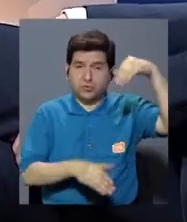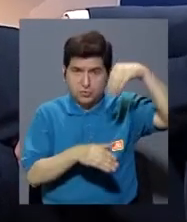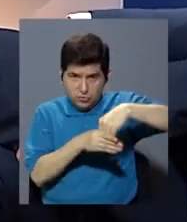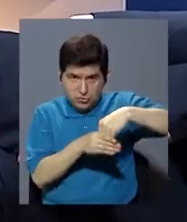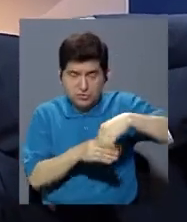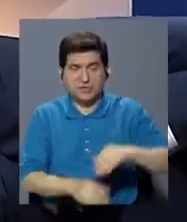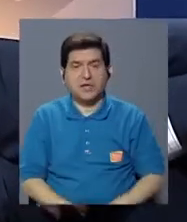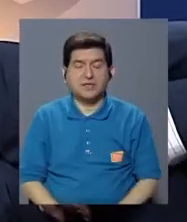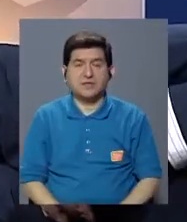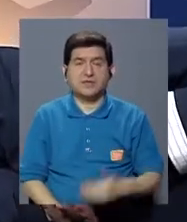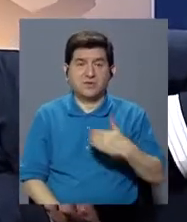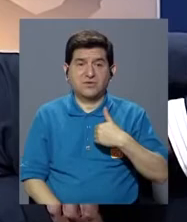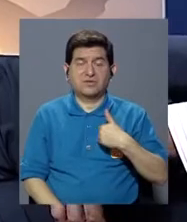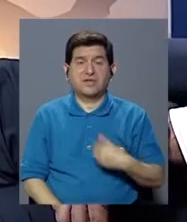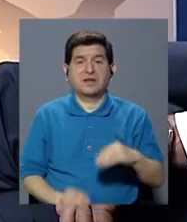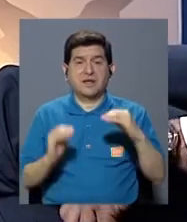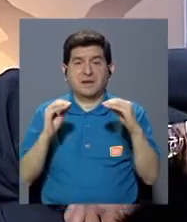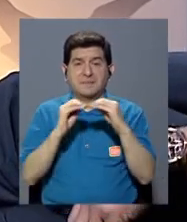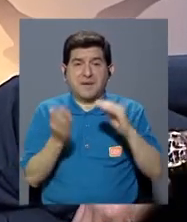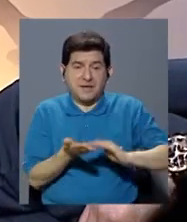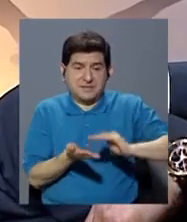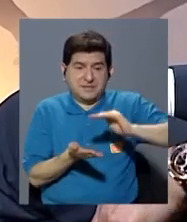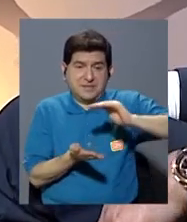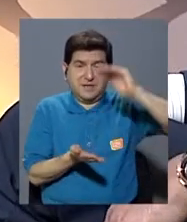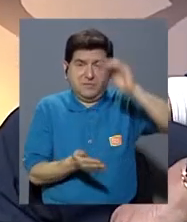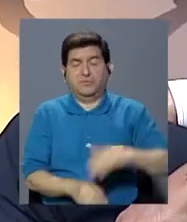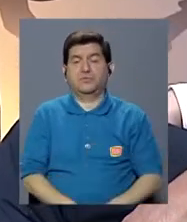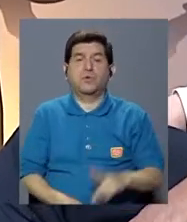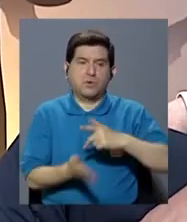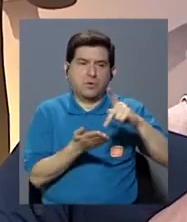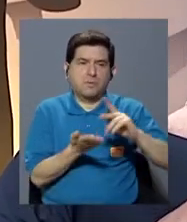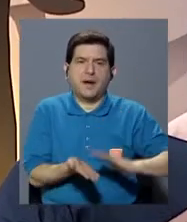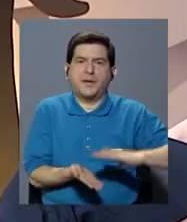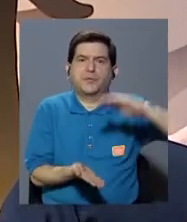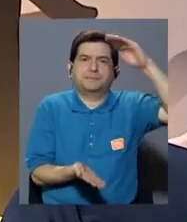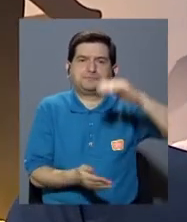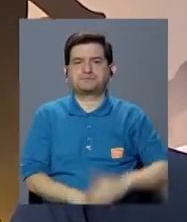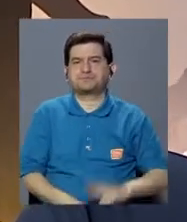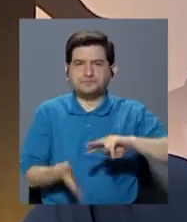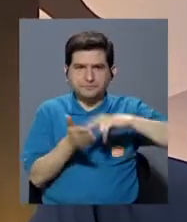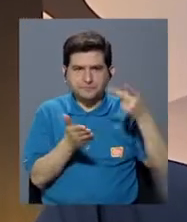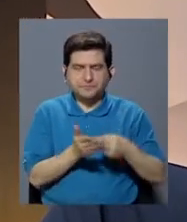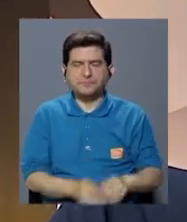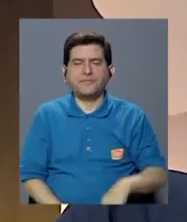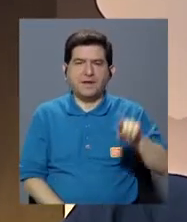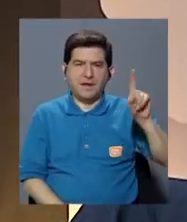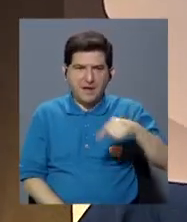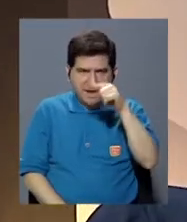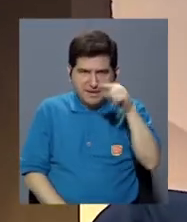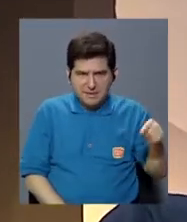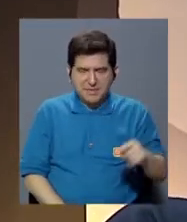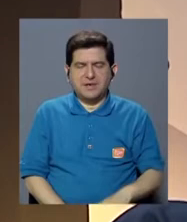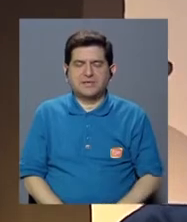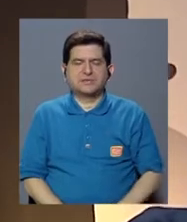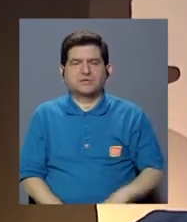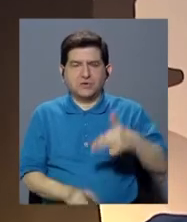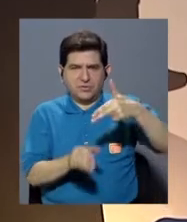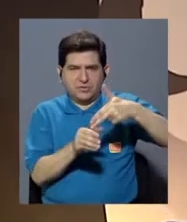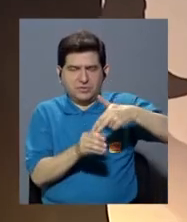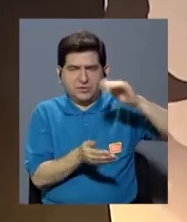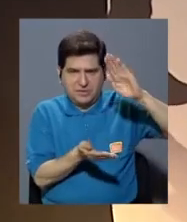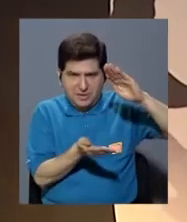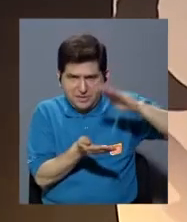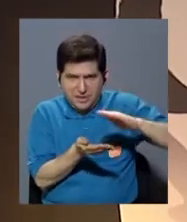estamos adentro como abonados vamos a tener un costo mayor, por lo tanto tarifas mayores. Entonces implica la descarbonización un